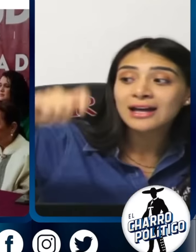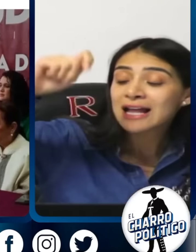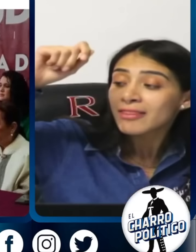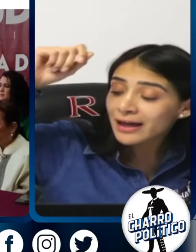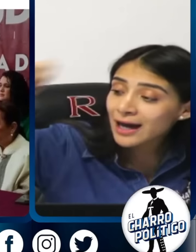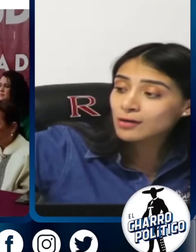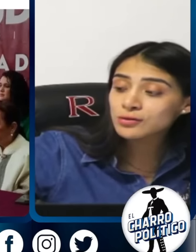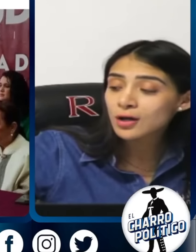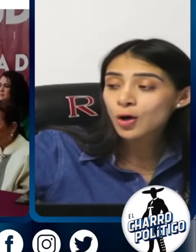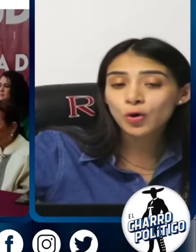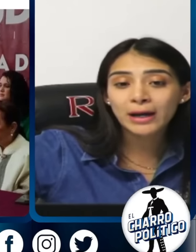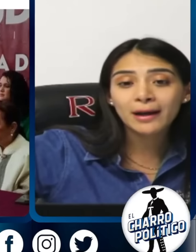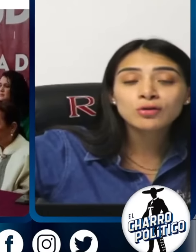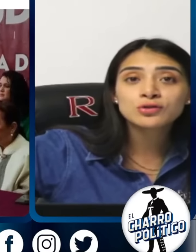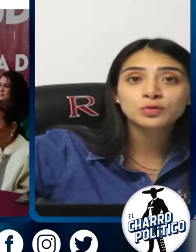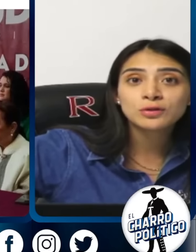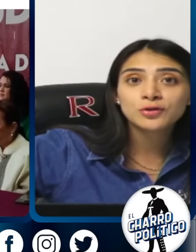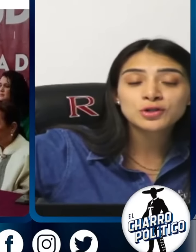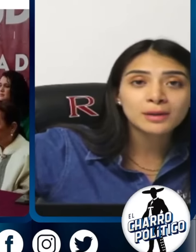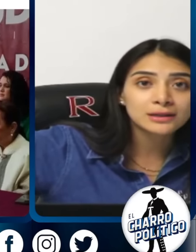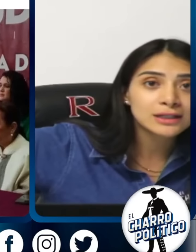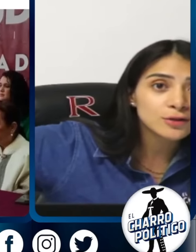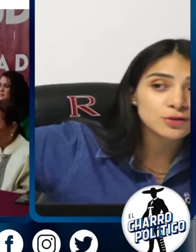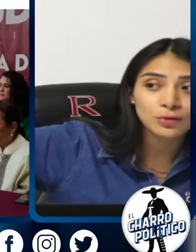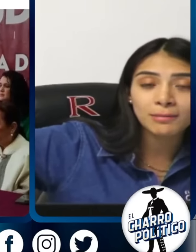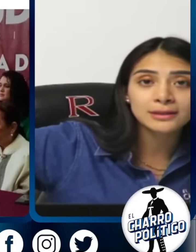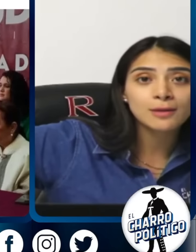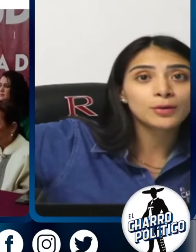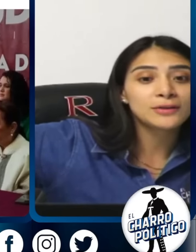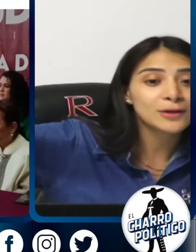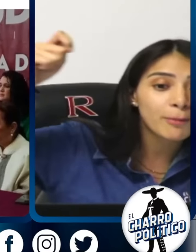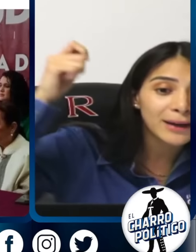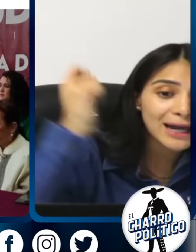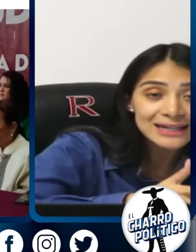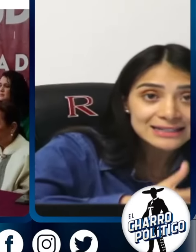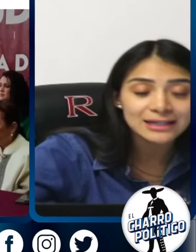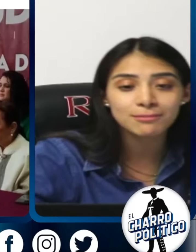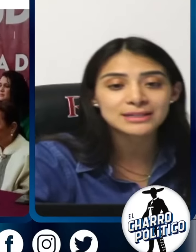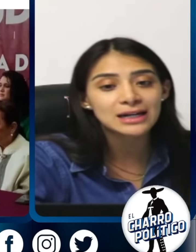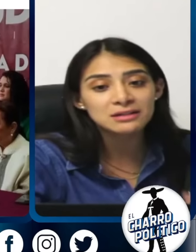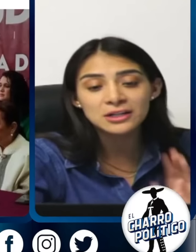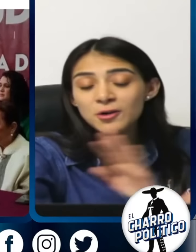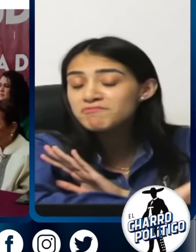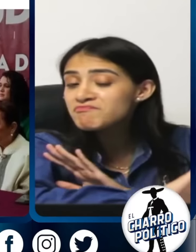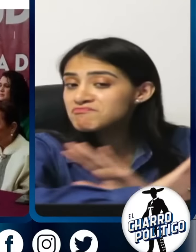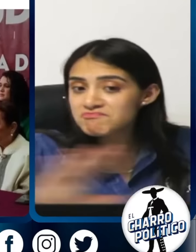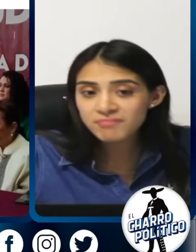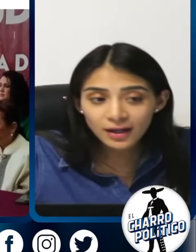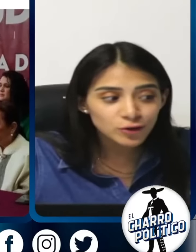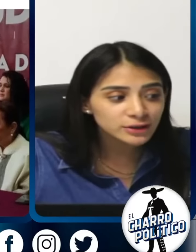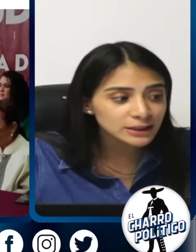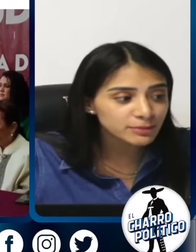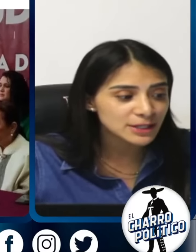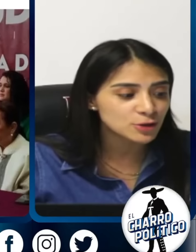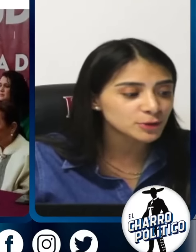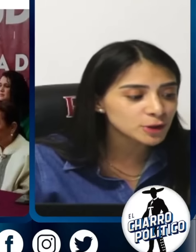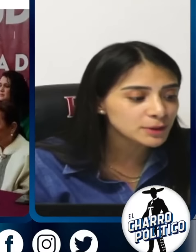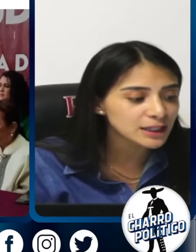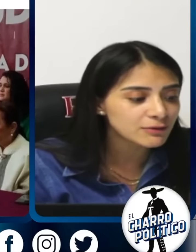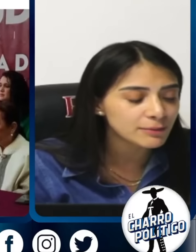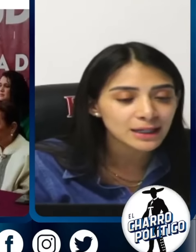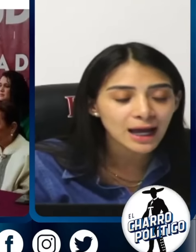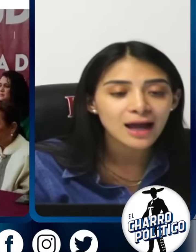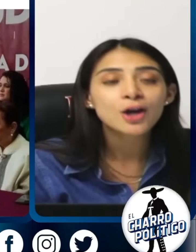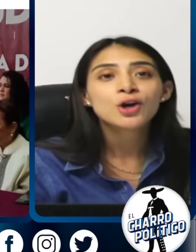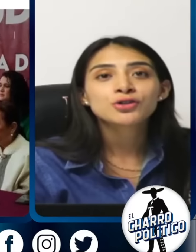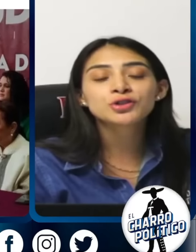presidente, dejaron lo que habían construido en otros partidos, su capital político, para irse y empezar de cero, no tiene precio. Pues bueno, mi